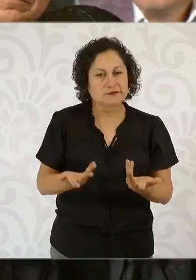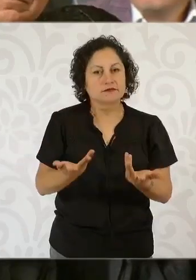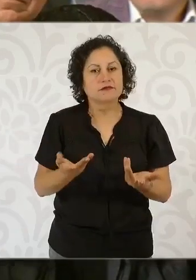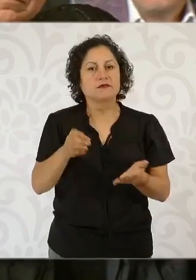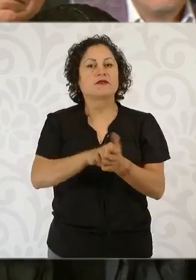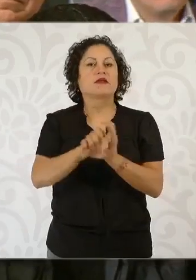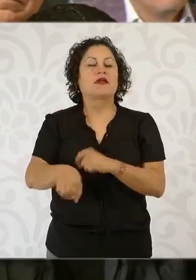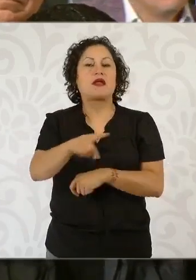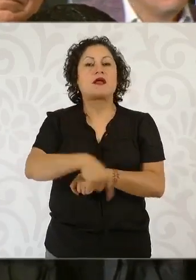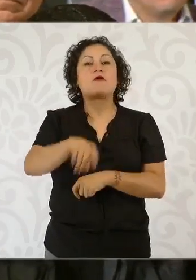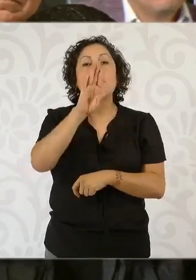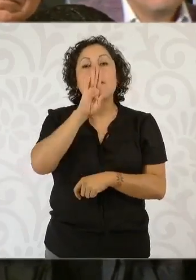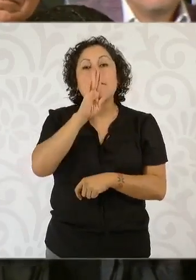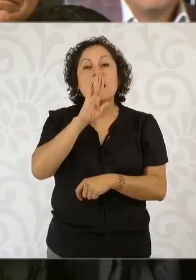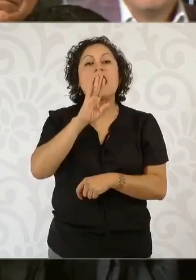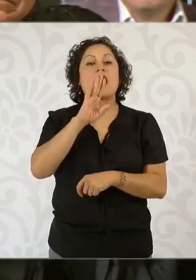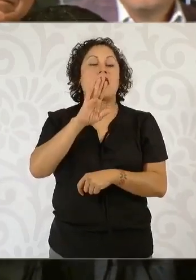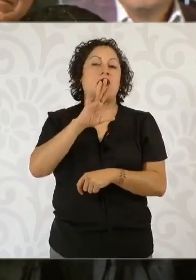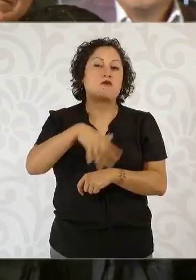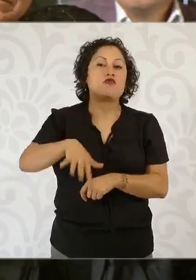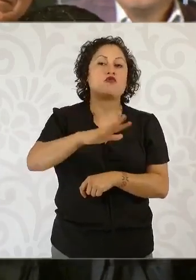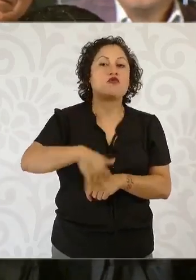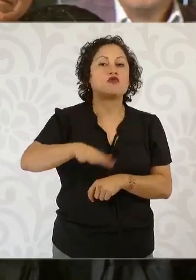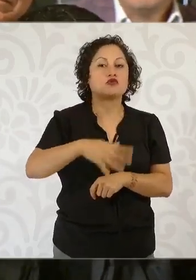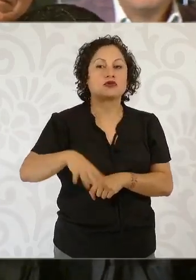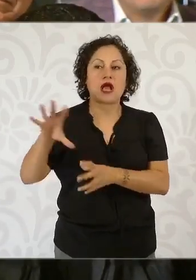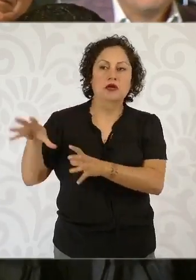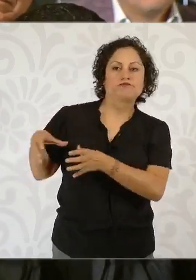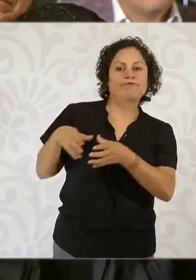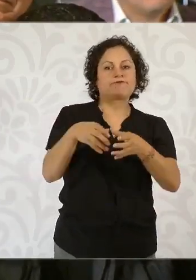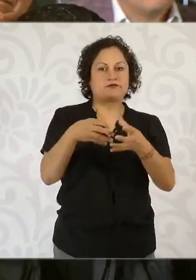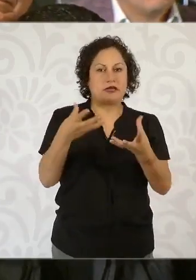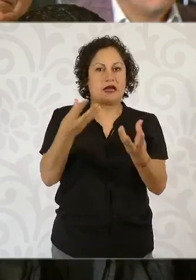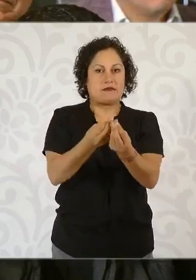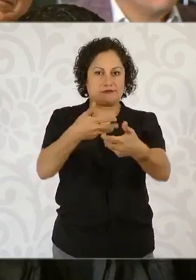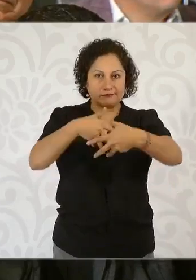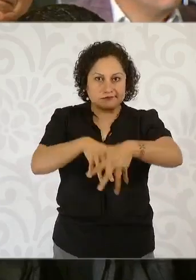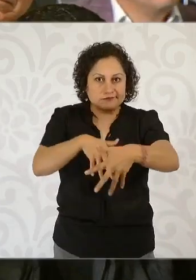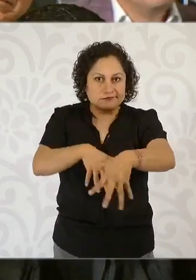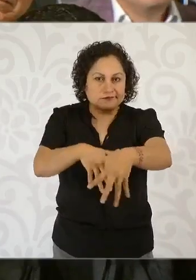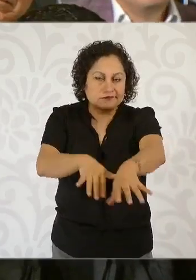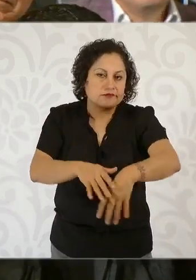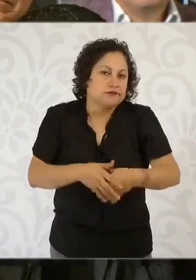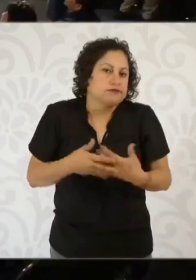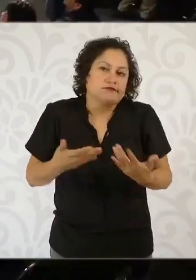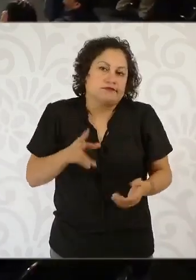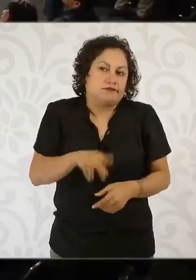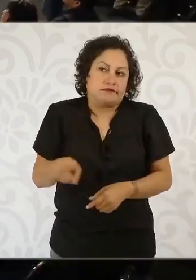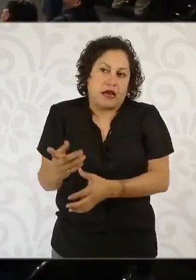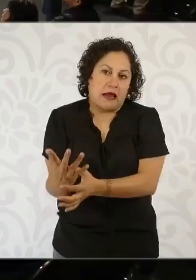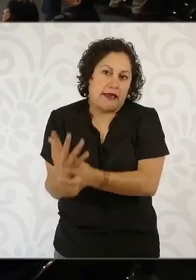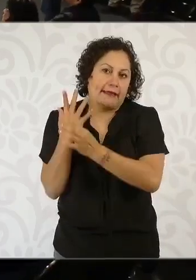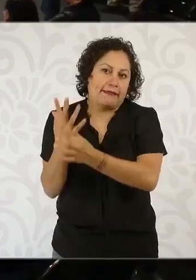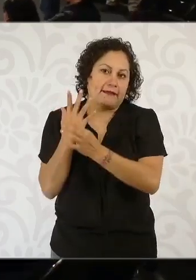buscadoras que también estuvieron en un sector importante en esta manifestación. Y bueno, incluso uno de los reclamos que ellas mencionaban es que